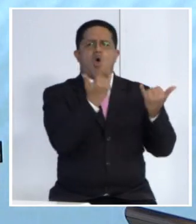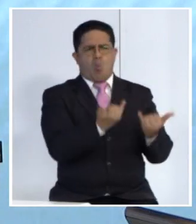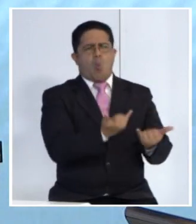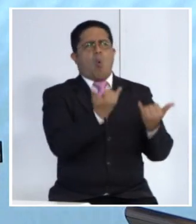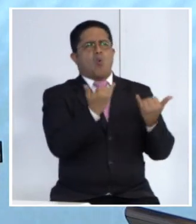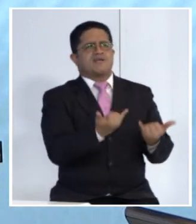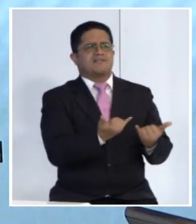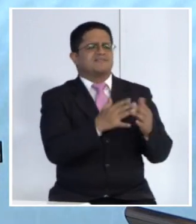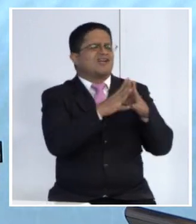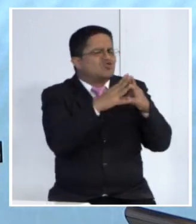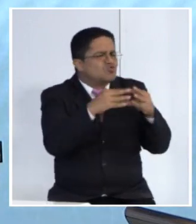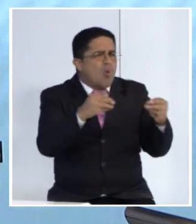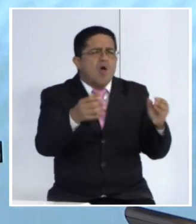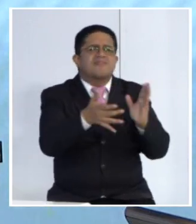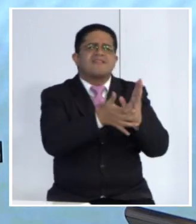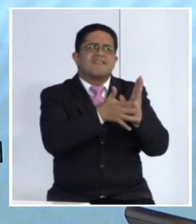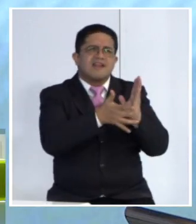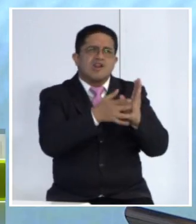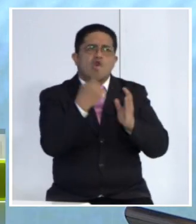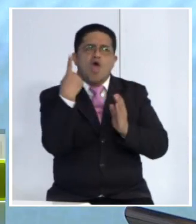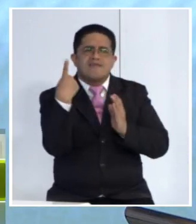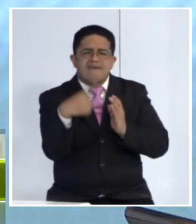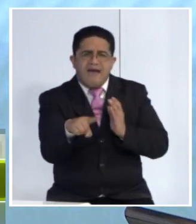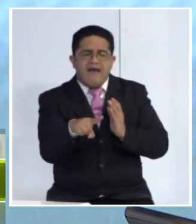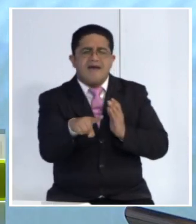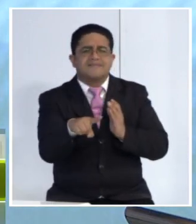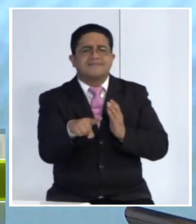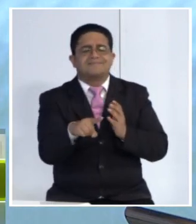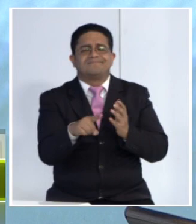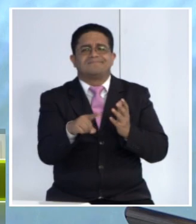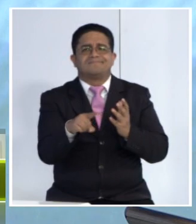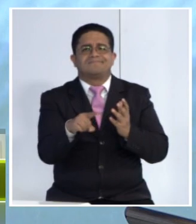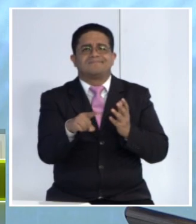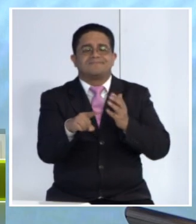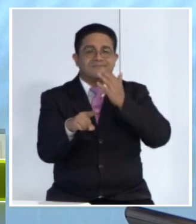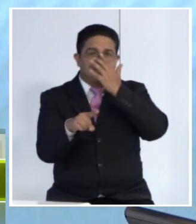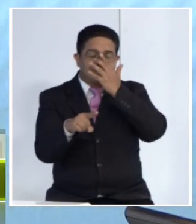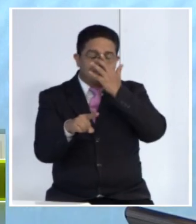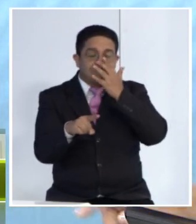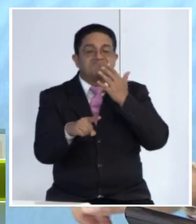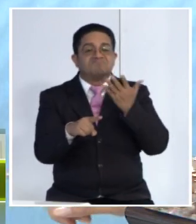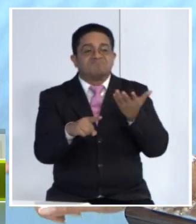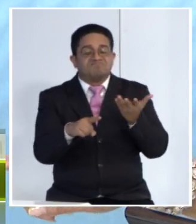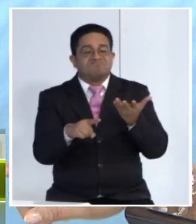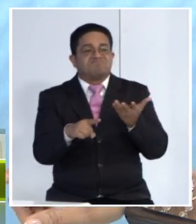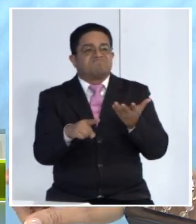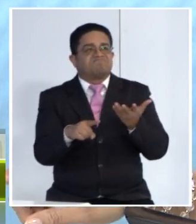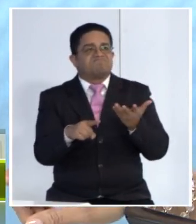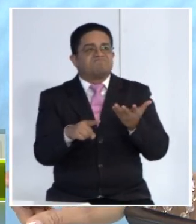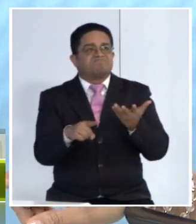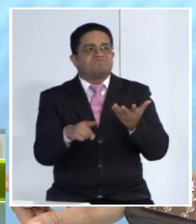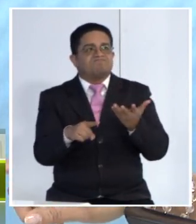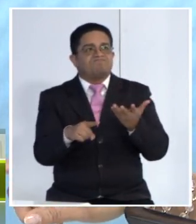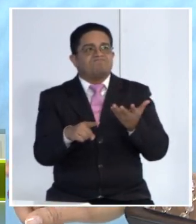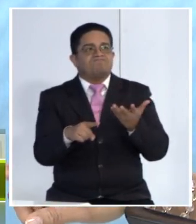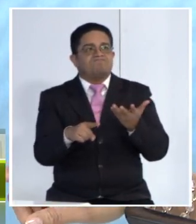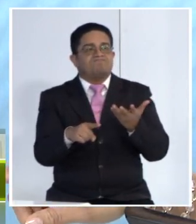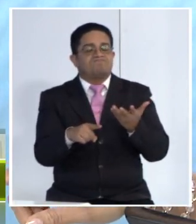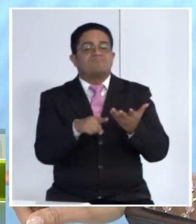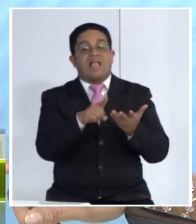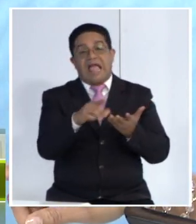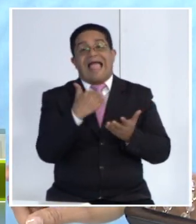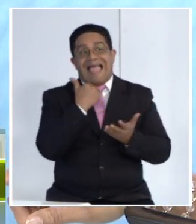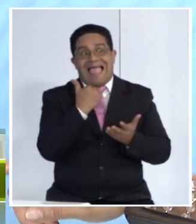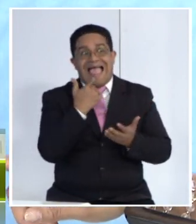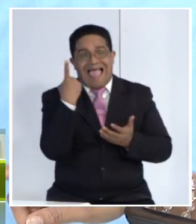elementos tecnológicos que tenemos de diagnóstico, hay muchos elementos que se pueden dar